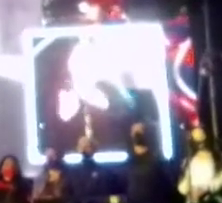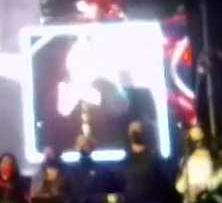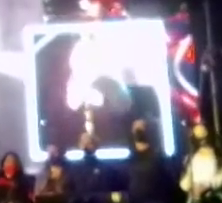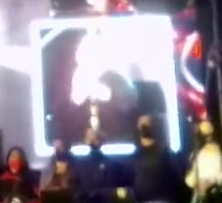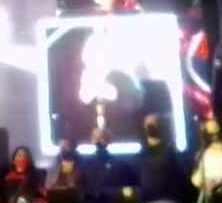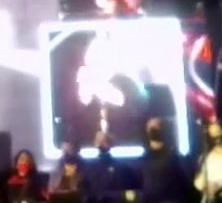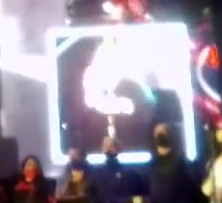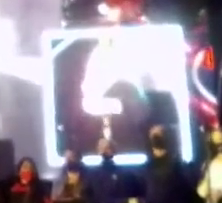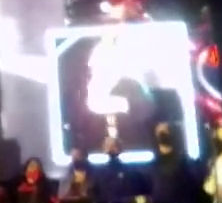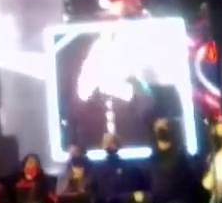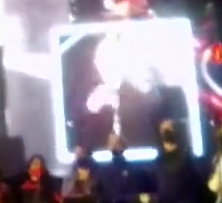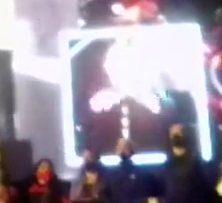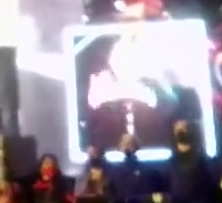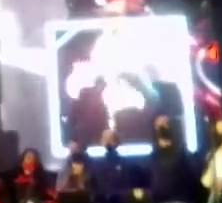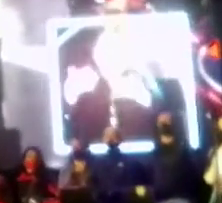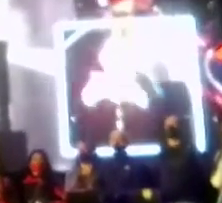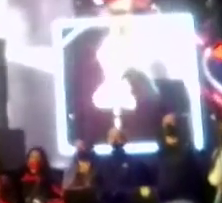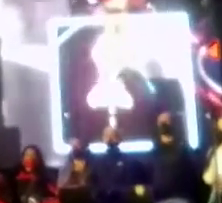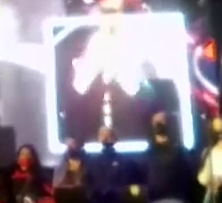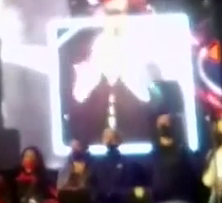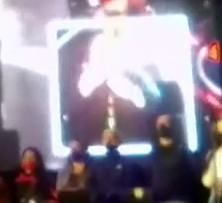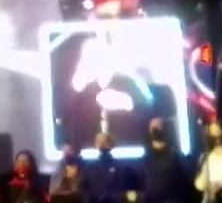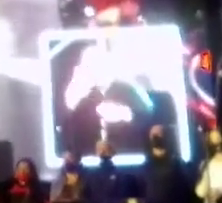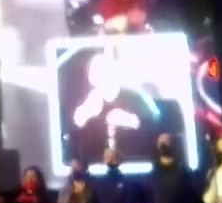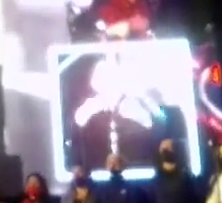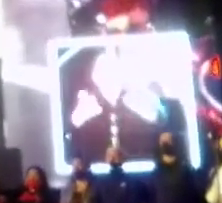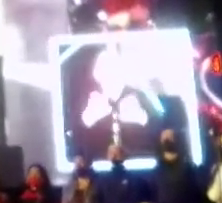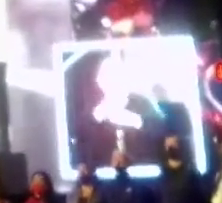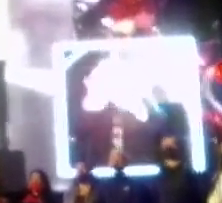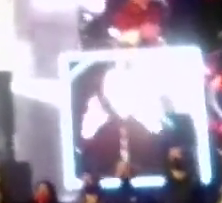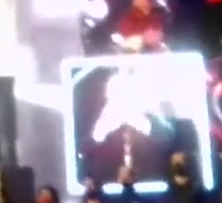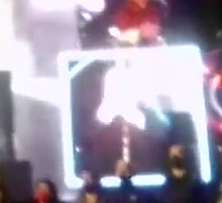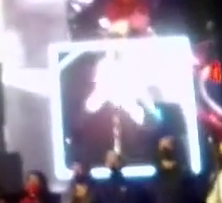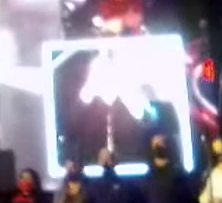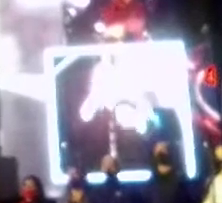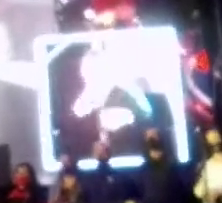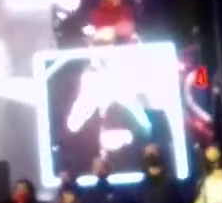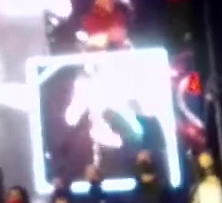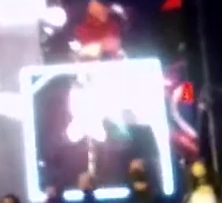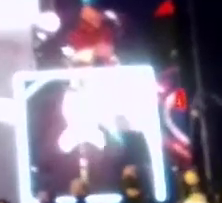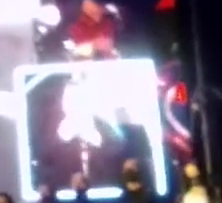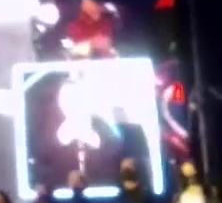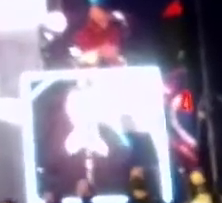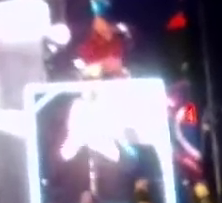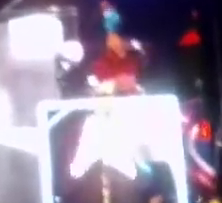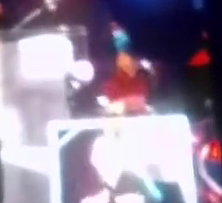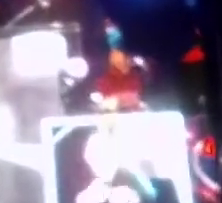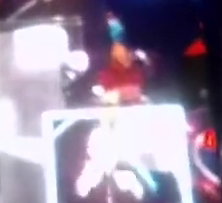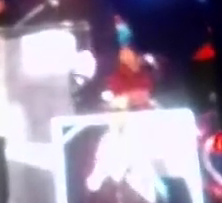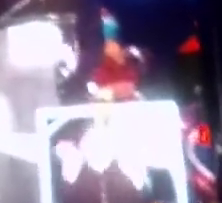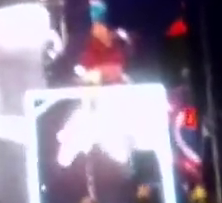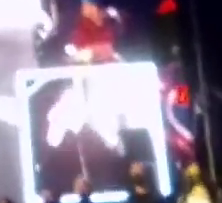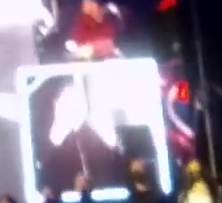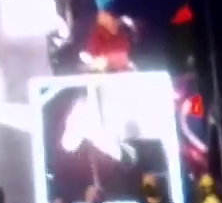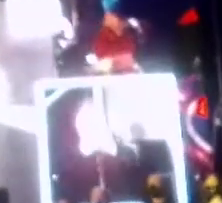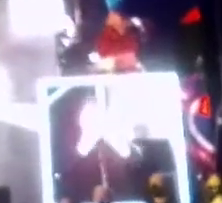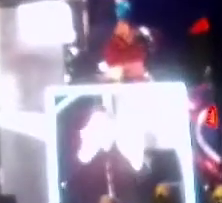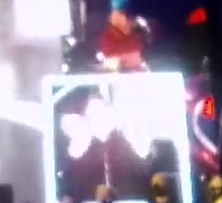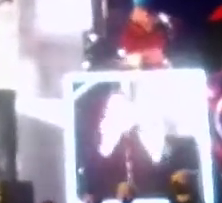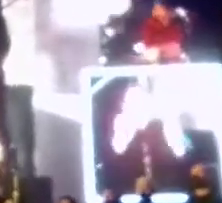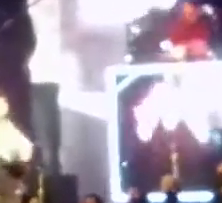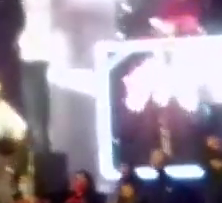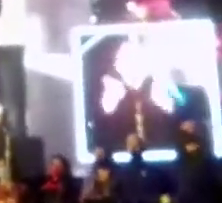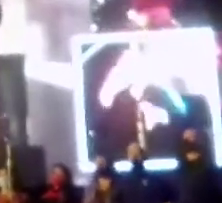los sectores más vulnerables. Por eso hemos dicho y decimos que la LUC no es Uruguay, es ajena al Uruguay. Y por